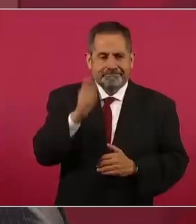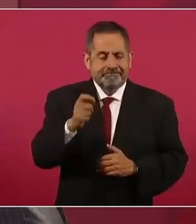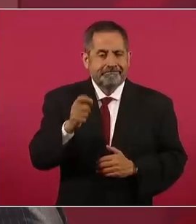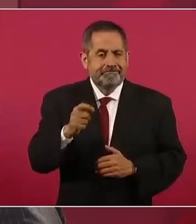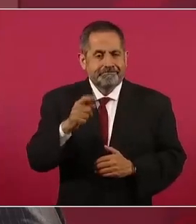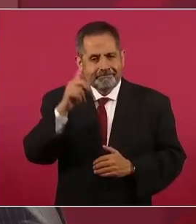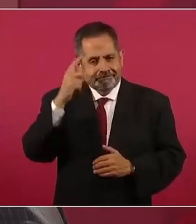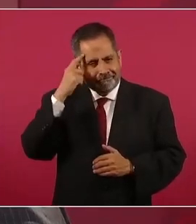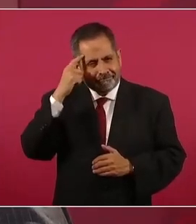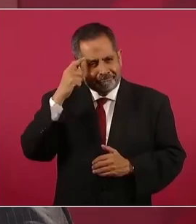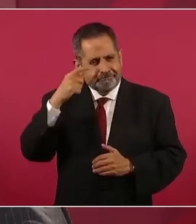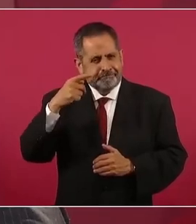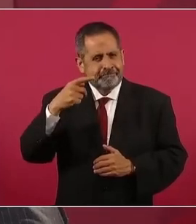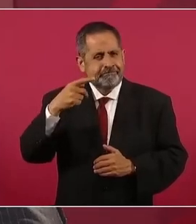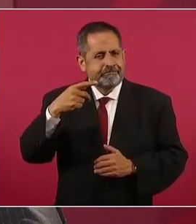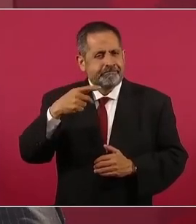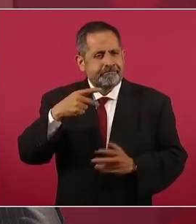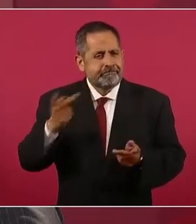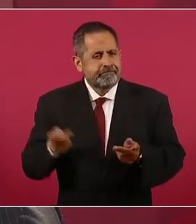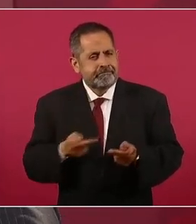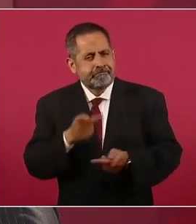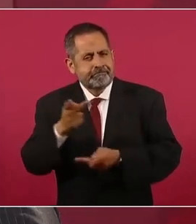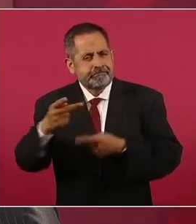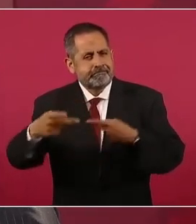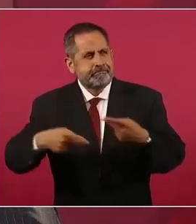las preguntas de